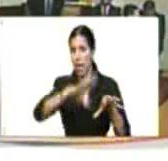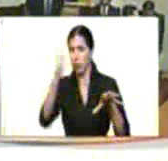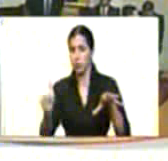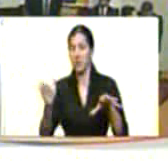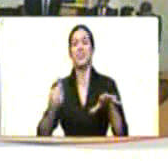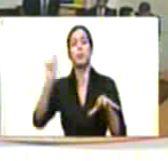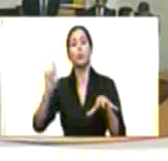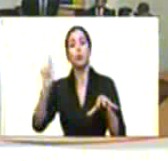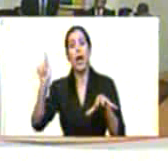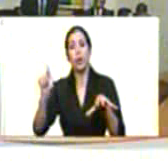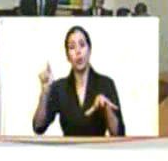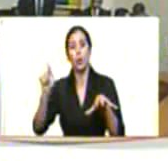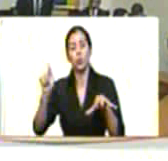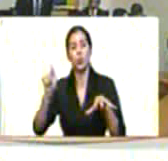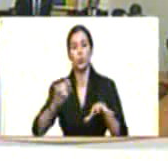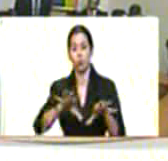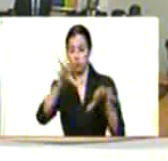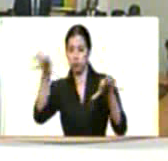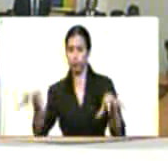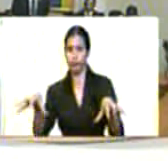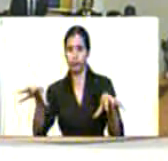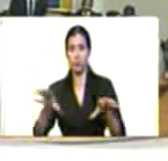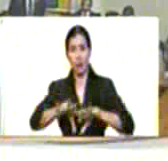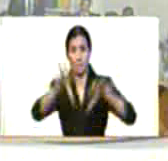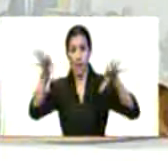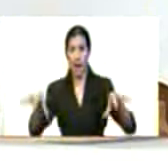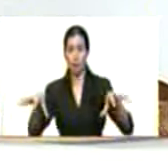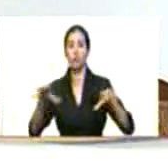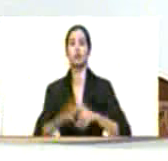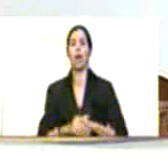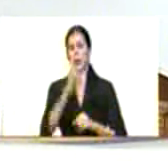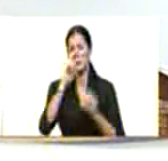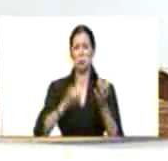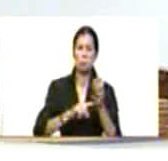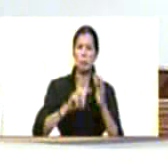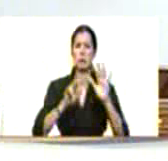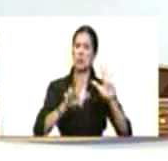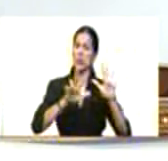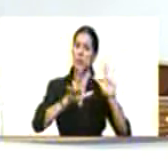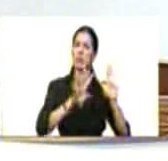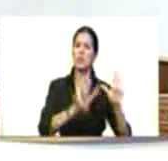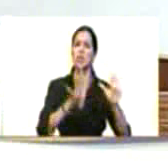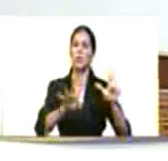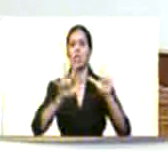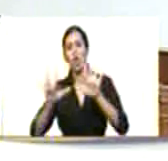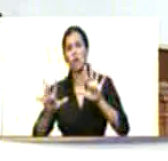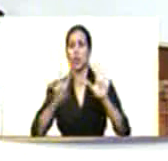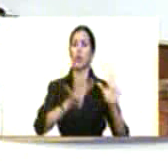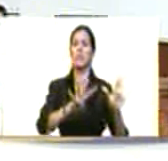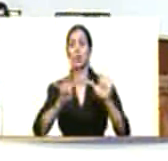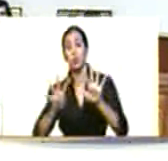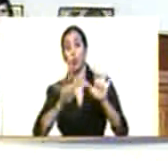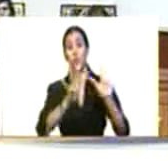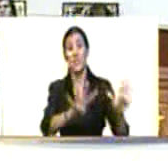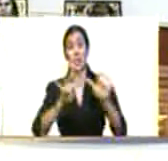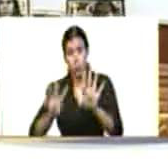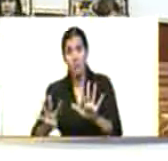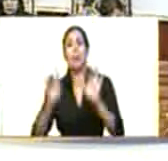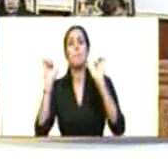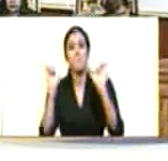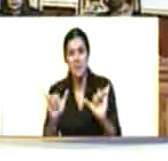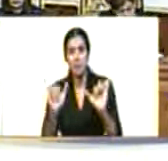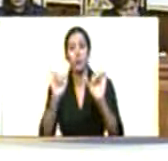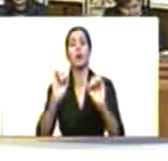Diputados. Y ese año 98, 99 fue el año constituyente. Vino la Asamblea